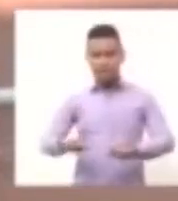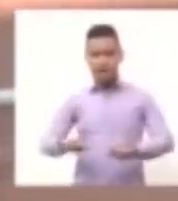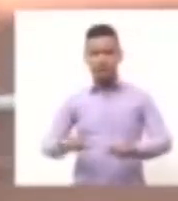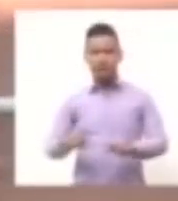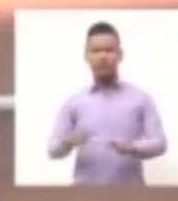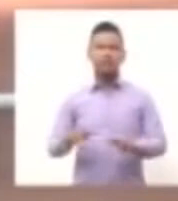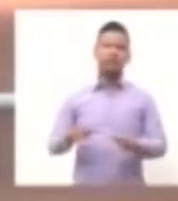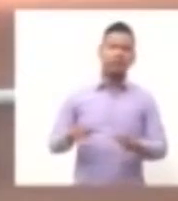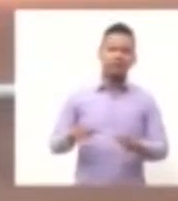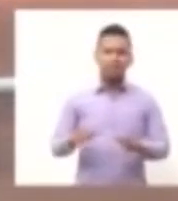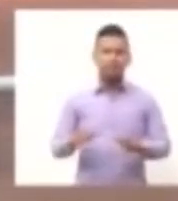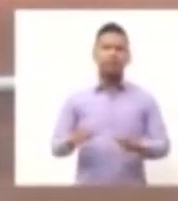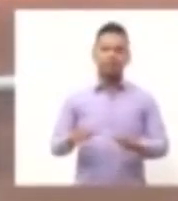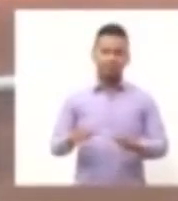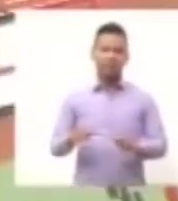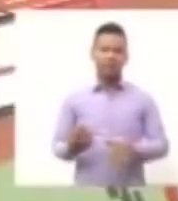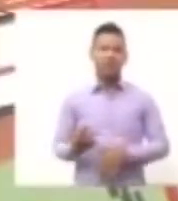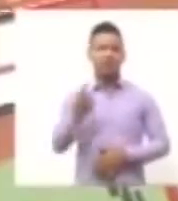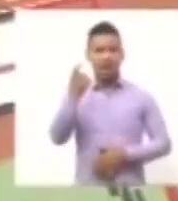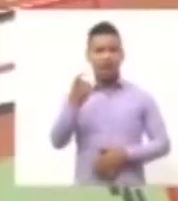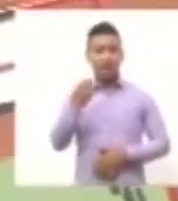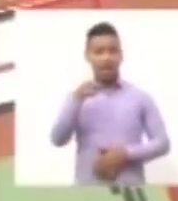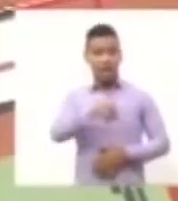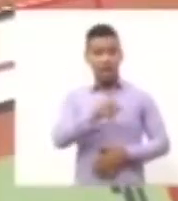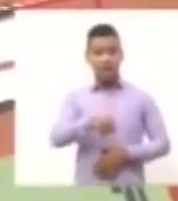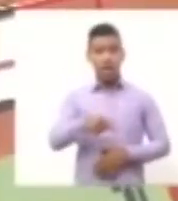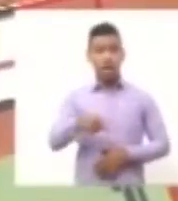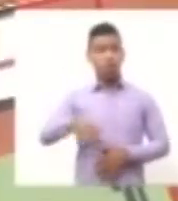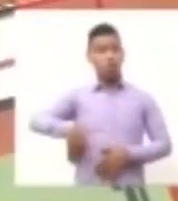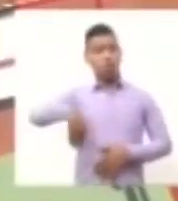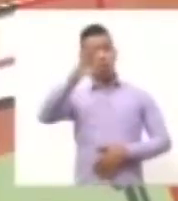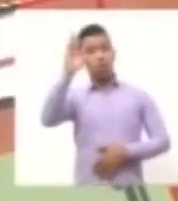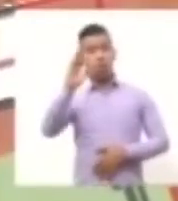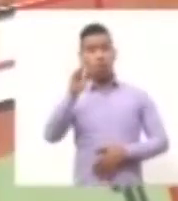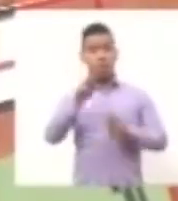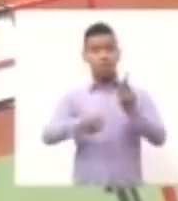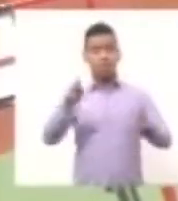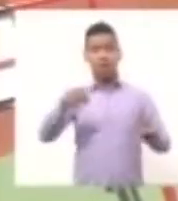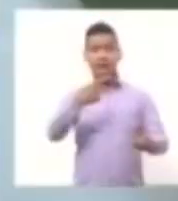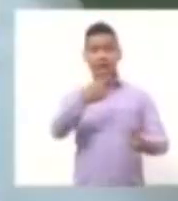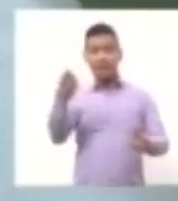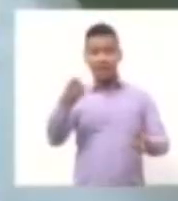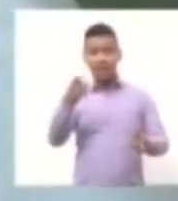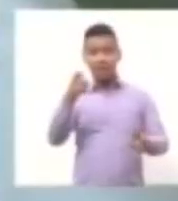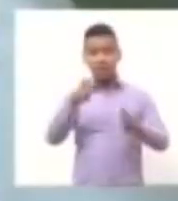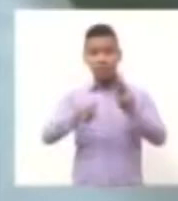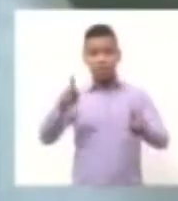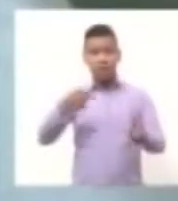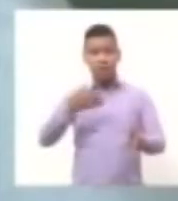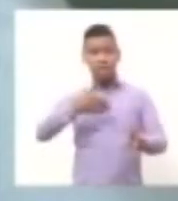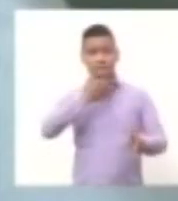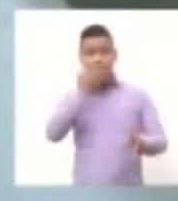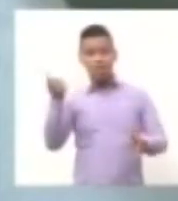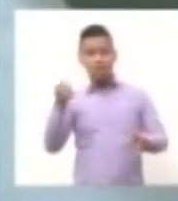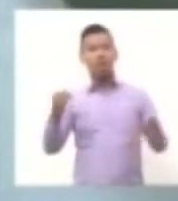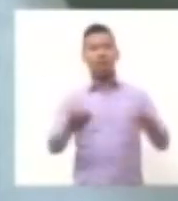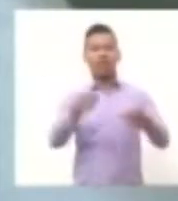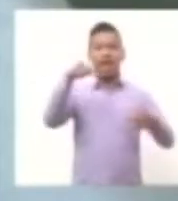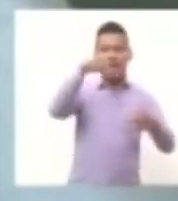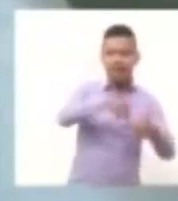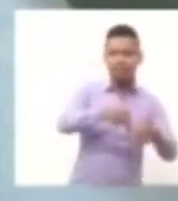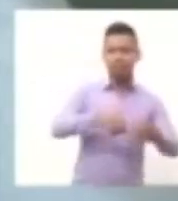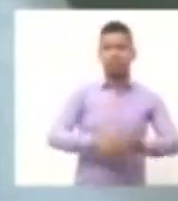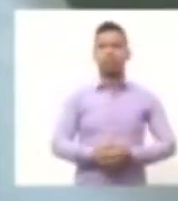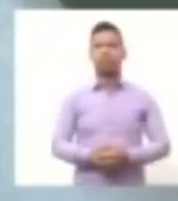genética, está ubicada entre las 100 mejores. Y su sueño es llegar a ser top 5. Siempre he sido luchadora, entonces yo